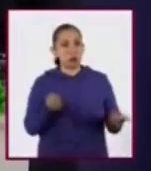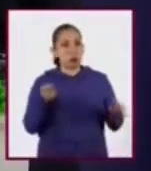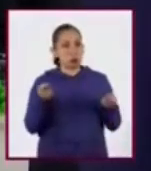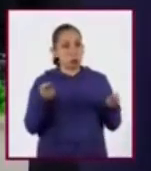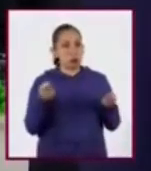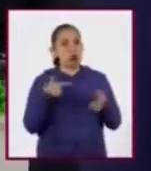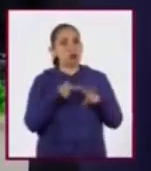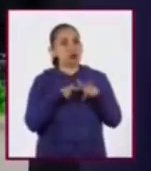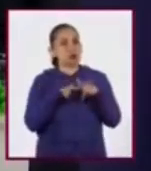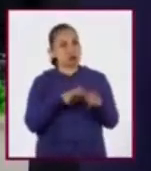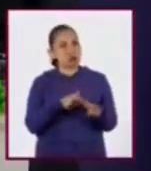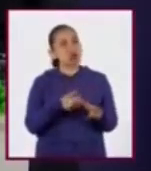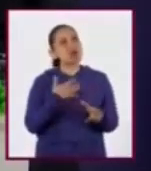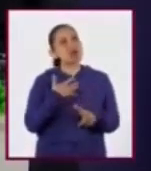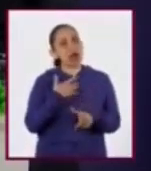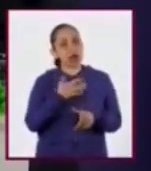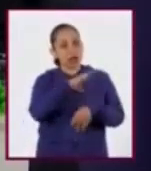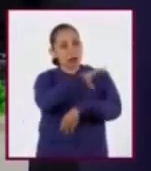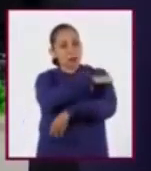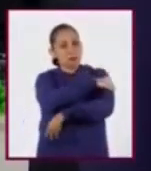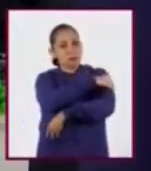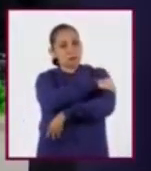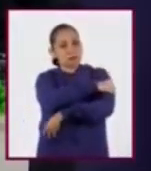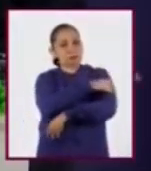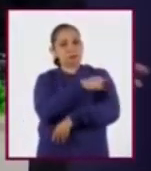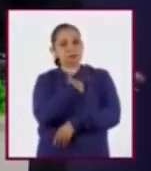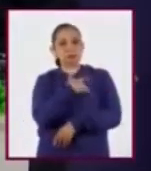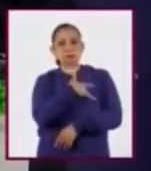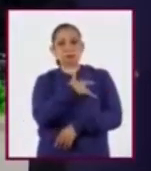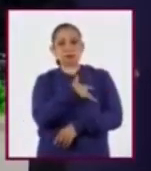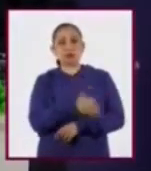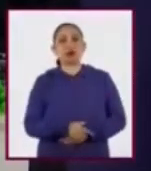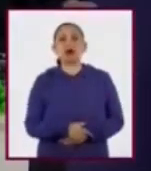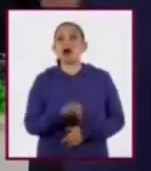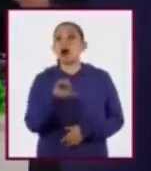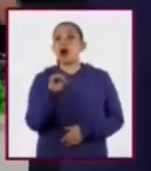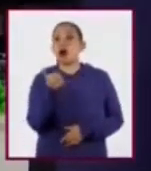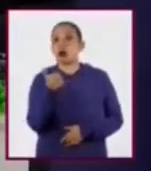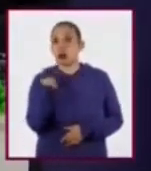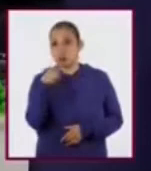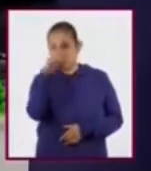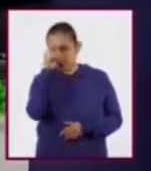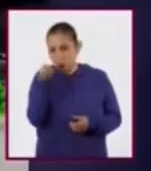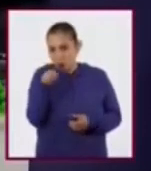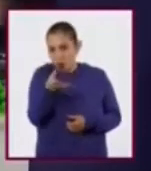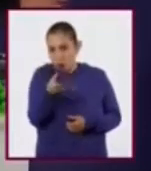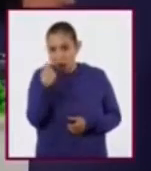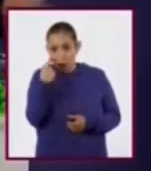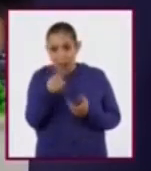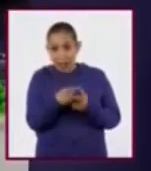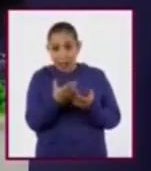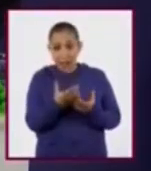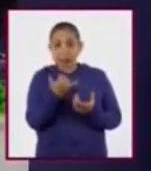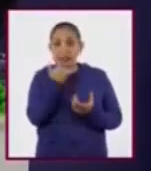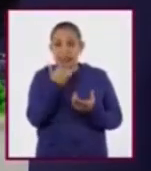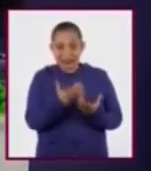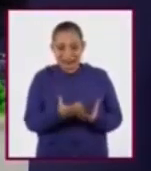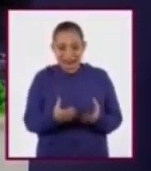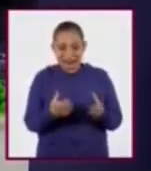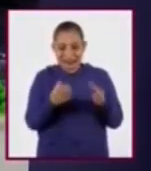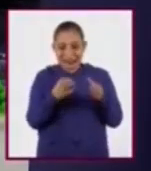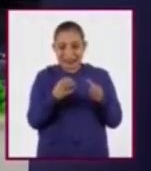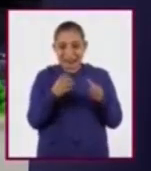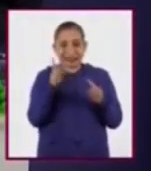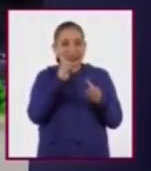el mantenimiento de la presión arterial. Otra pista, coloquemos a